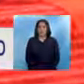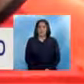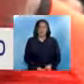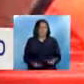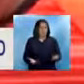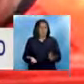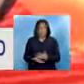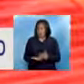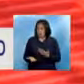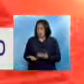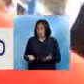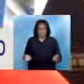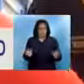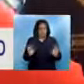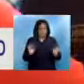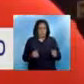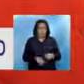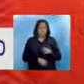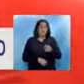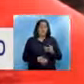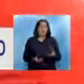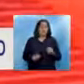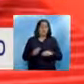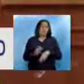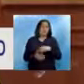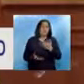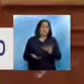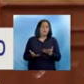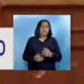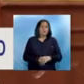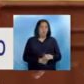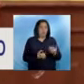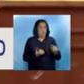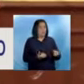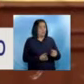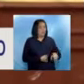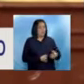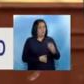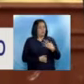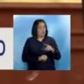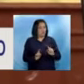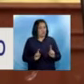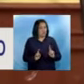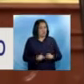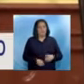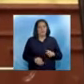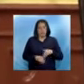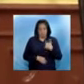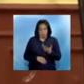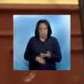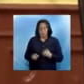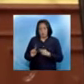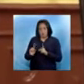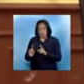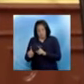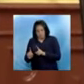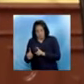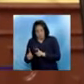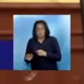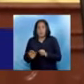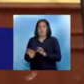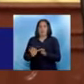había prueba. ¿Y cómo sales? ¿Es tu casa? No, él hasta el momento no dice nada. Seguramente en el interrogatorio se van a esclarecer